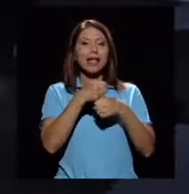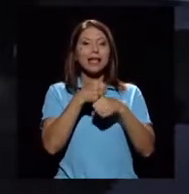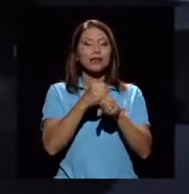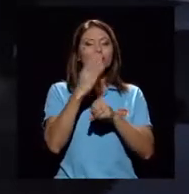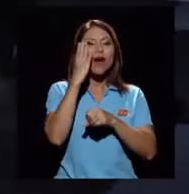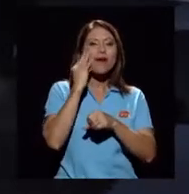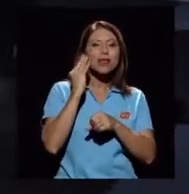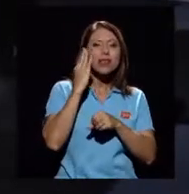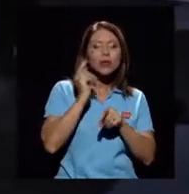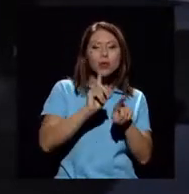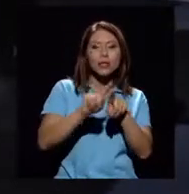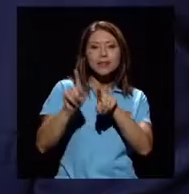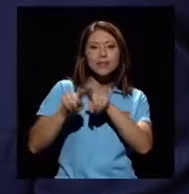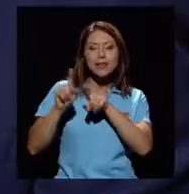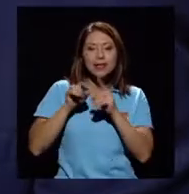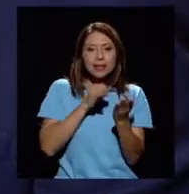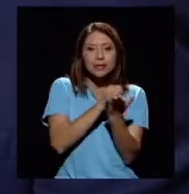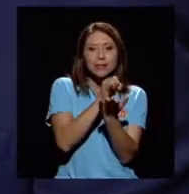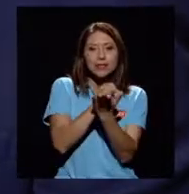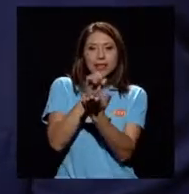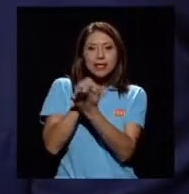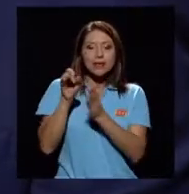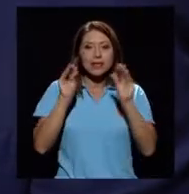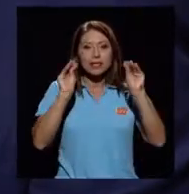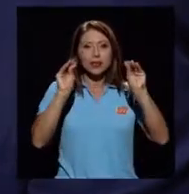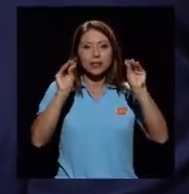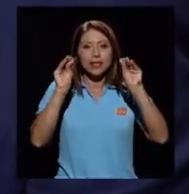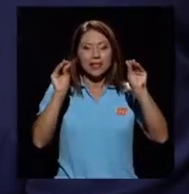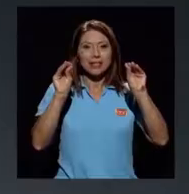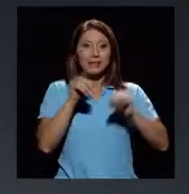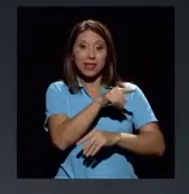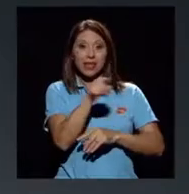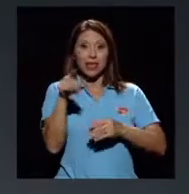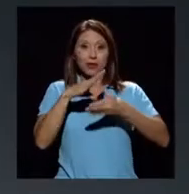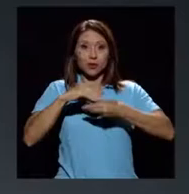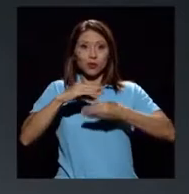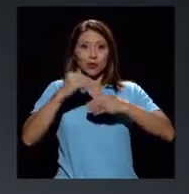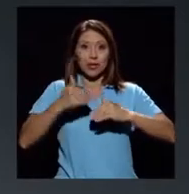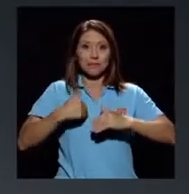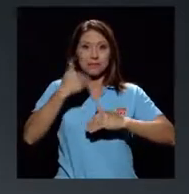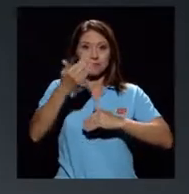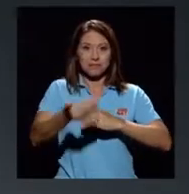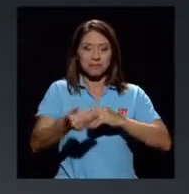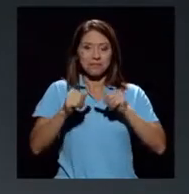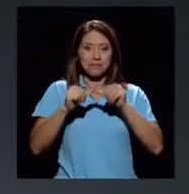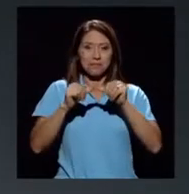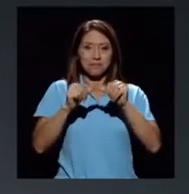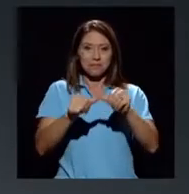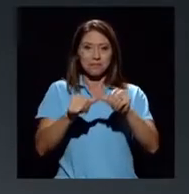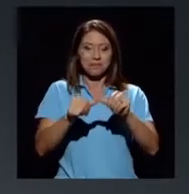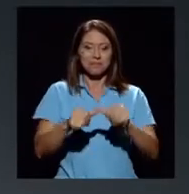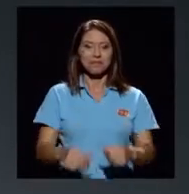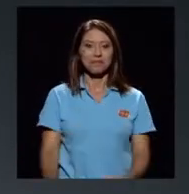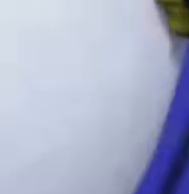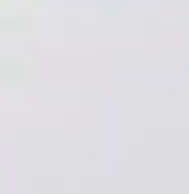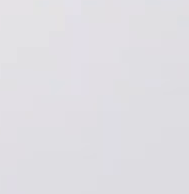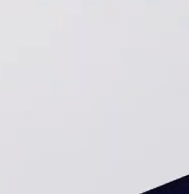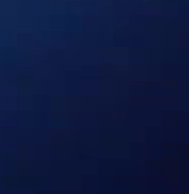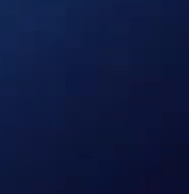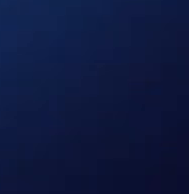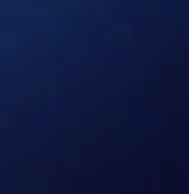aventuras investigativas y docentes, que nos contarán una vez que el canal nos invite a regresar. Eso haremos.